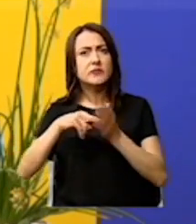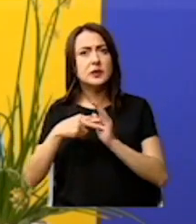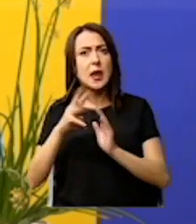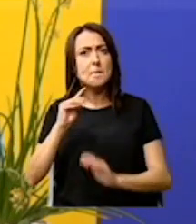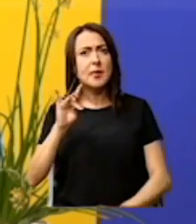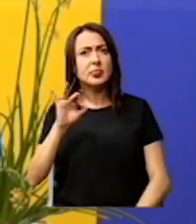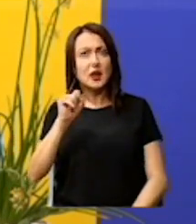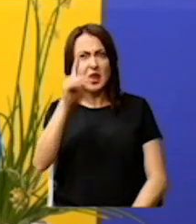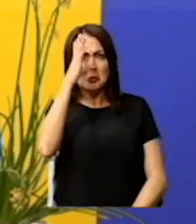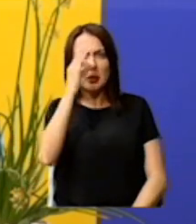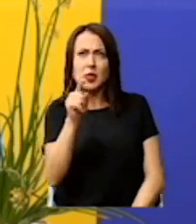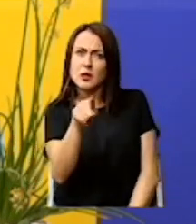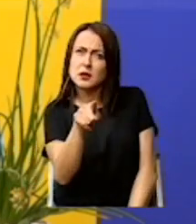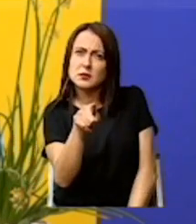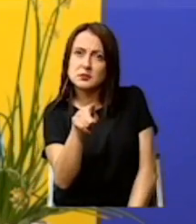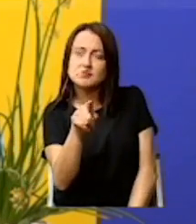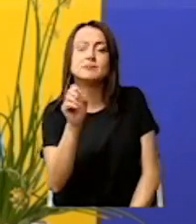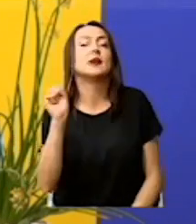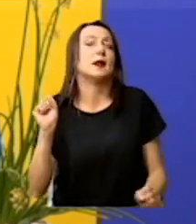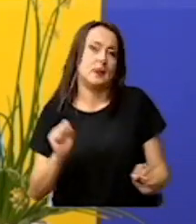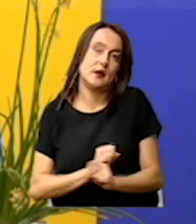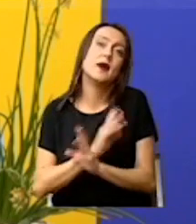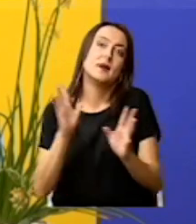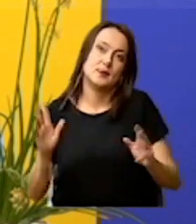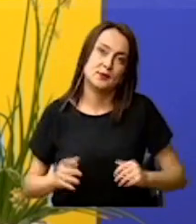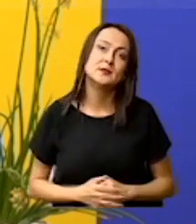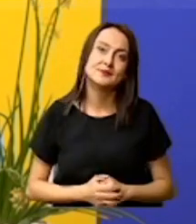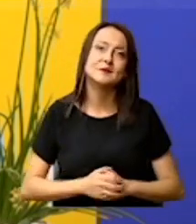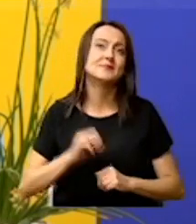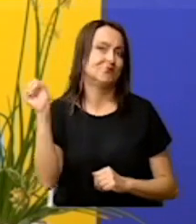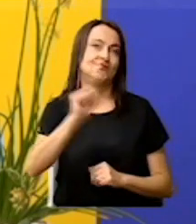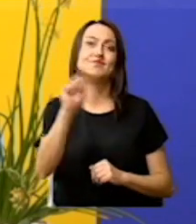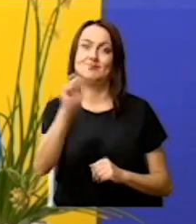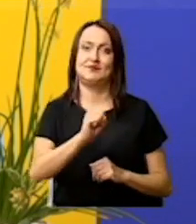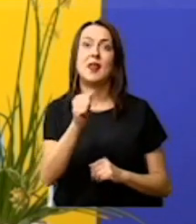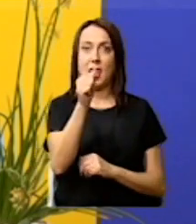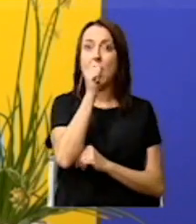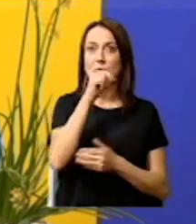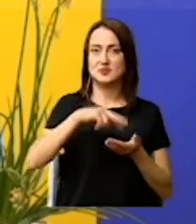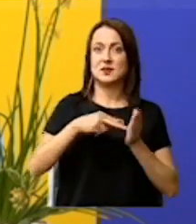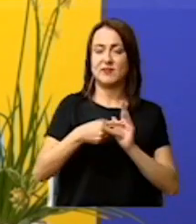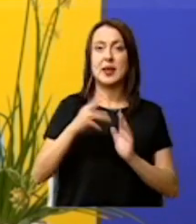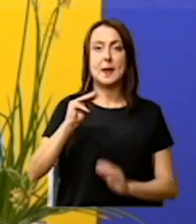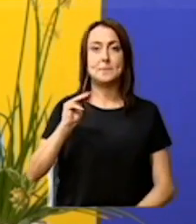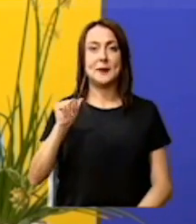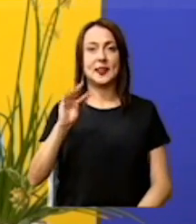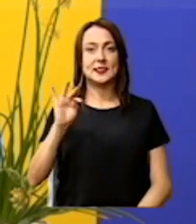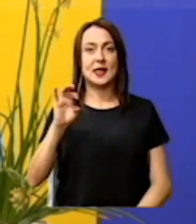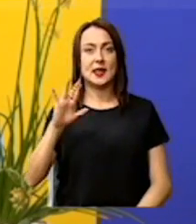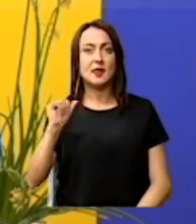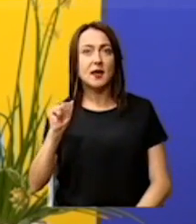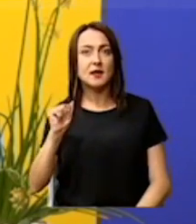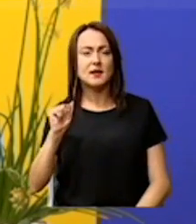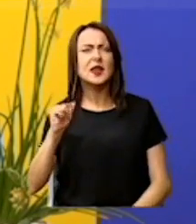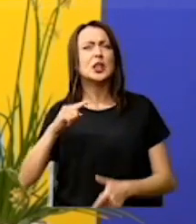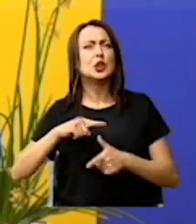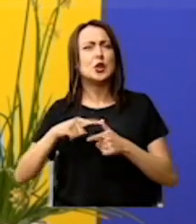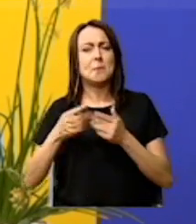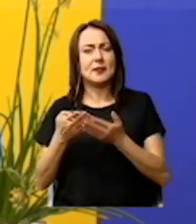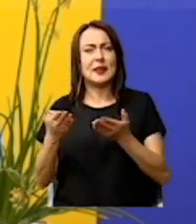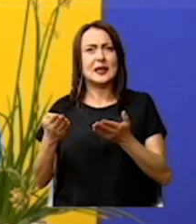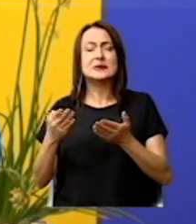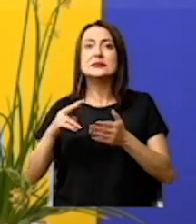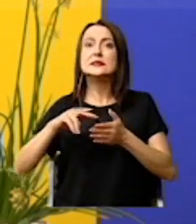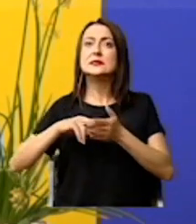¿Ustedes qué creen? ¿Claro? ¿Verdad que sí? El agua es materia. Y entonces vean ustedes que si